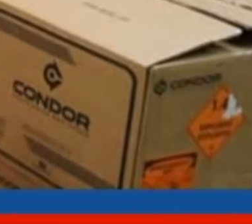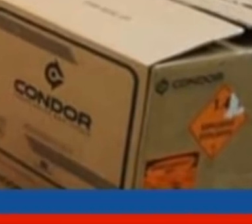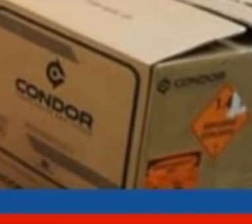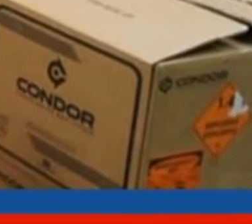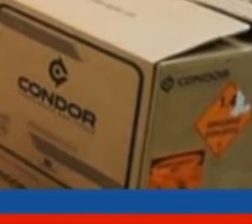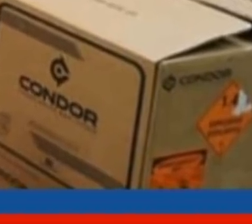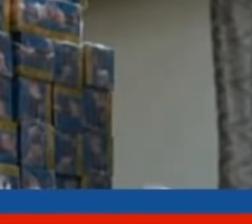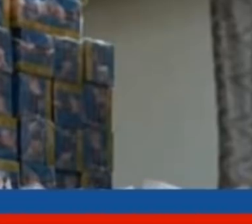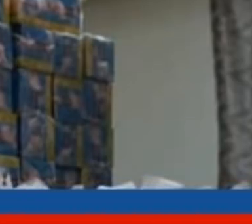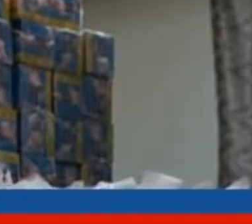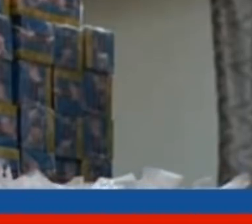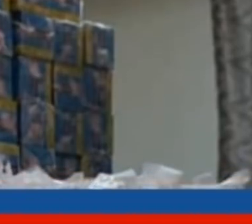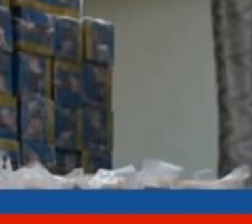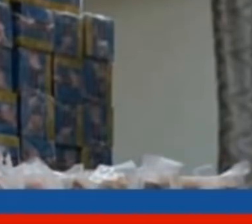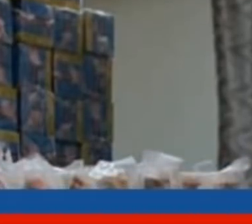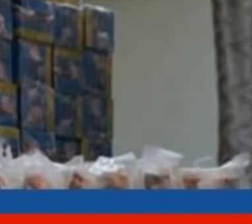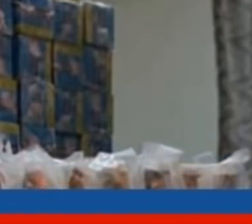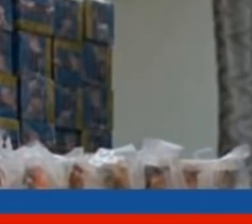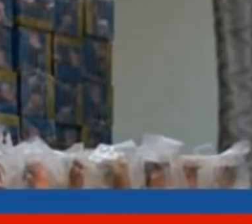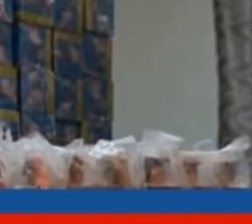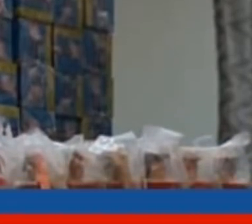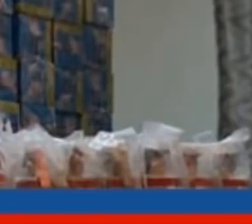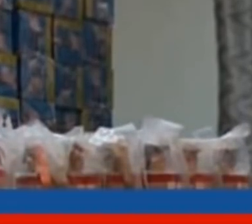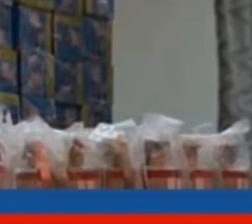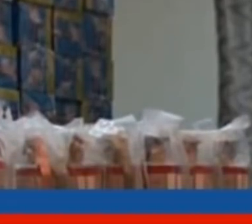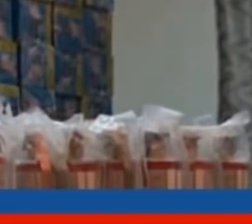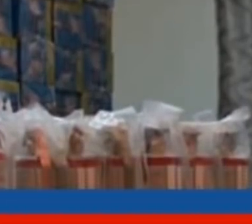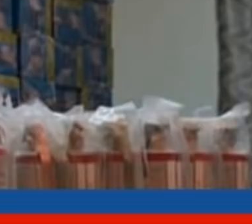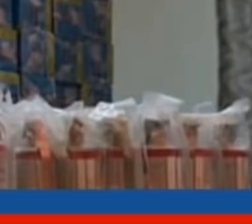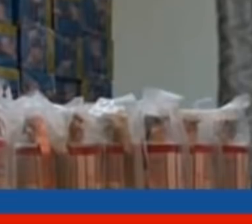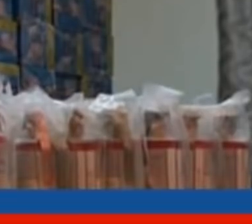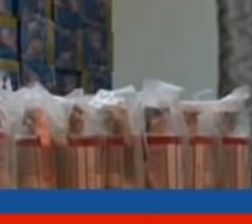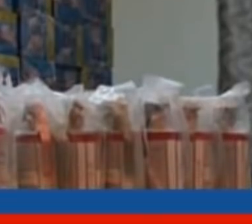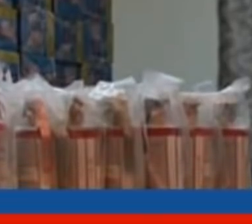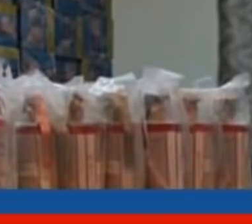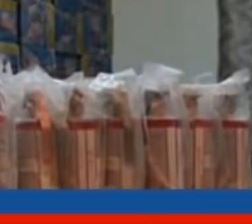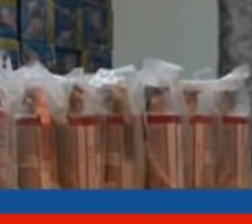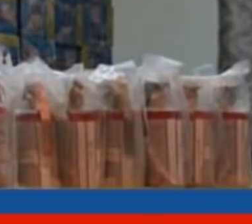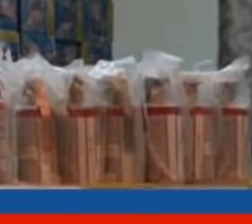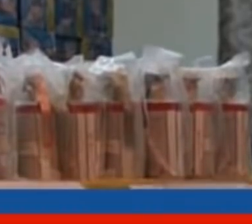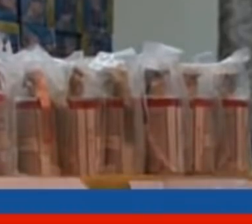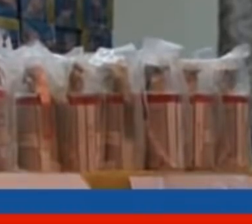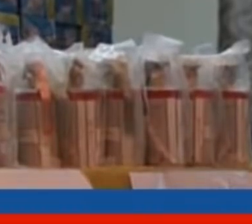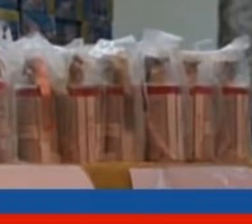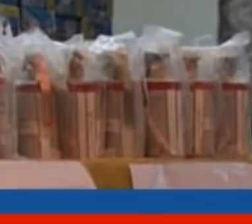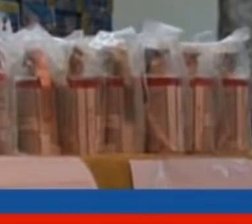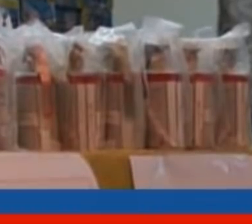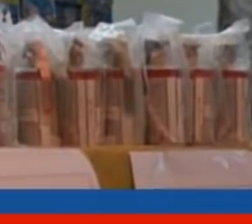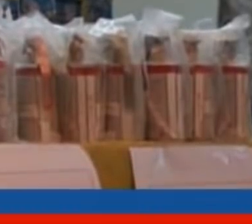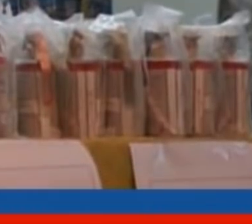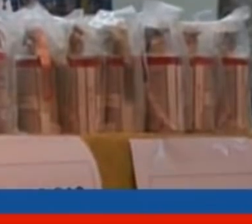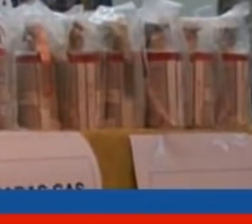principalmente de la investigación en Bolivia, de esta información, estas imágenes que estamos viendo que se desprenden de una conferencia de prensa que se llevó adelante hoy,